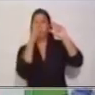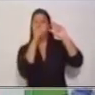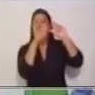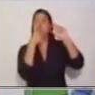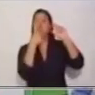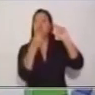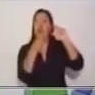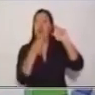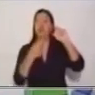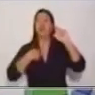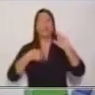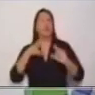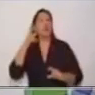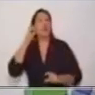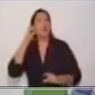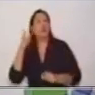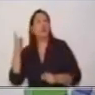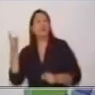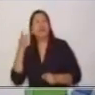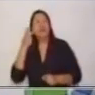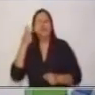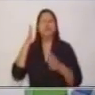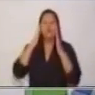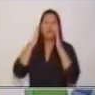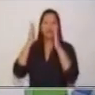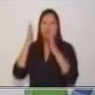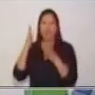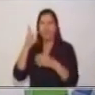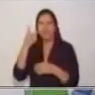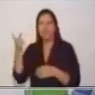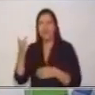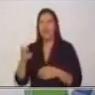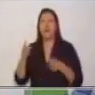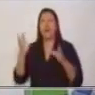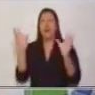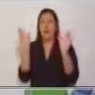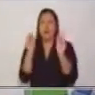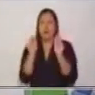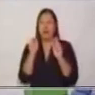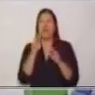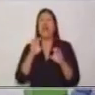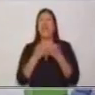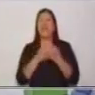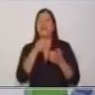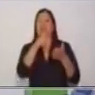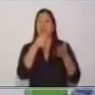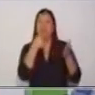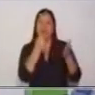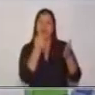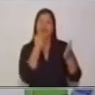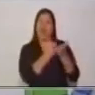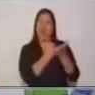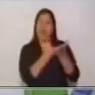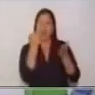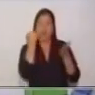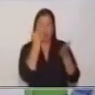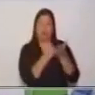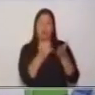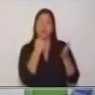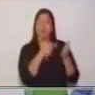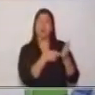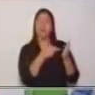brevedad, es decir, ya nos está introduciendo que va a hablar sobre la brevedad. Luego el desarrollo nos hace